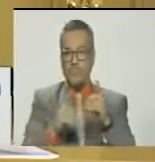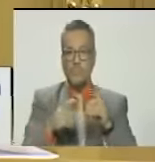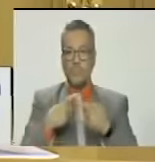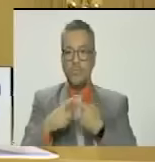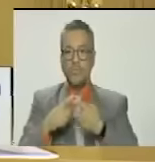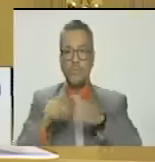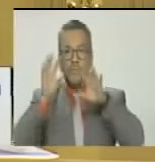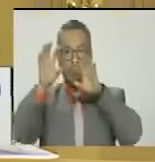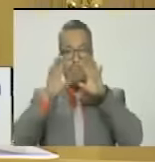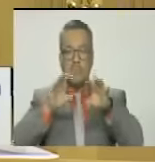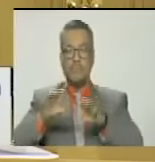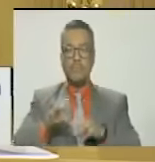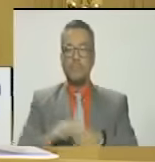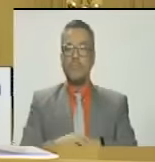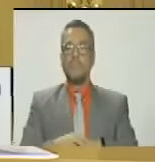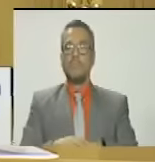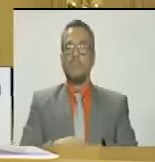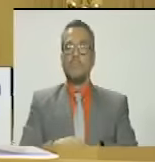otros países.